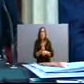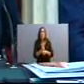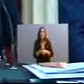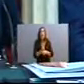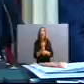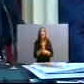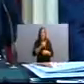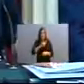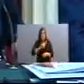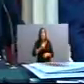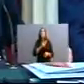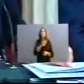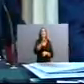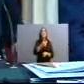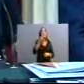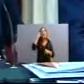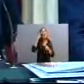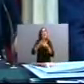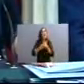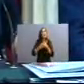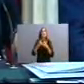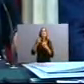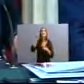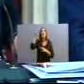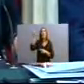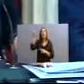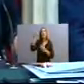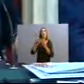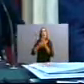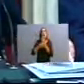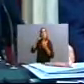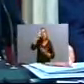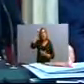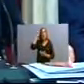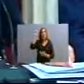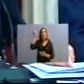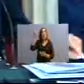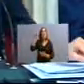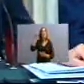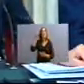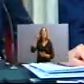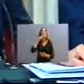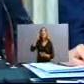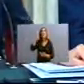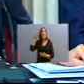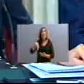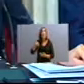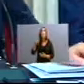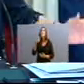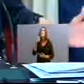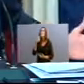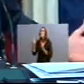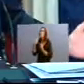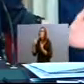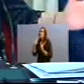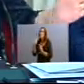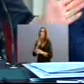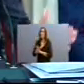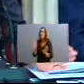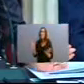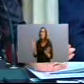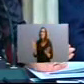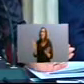declaración al ex embajador de Irán en la Argentina, Aide Soleimanpour, en Londres, con las pruebas que habían